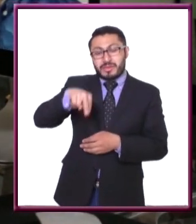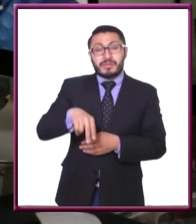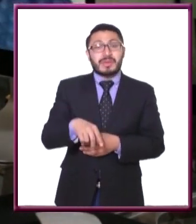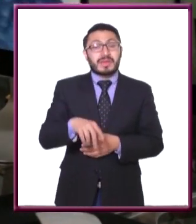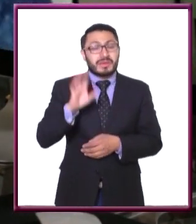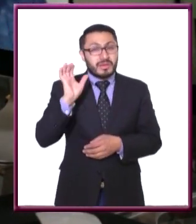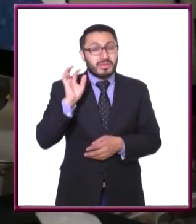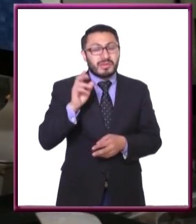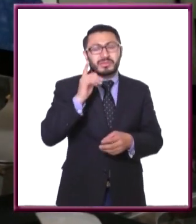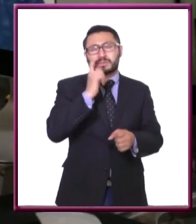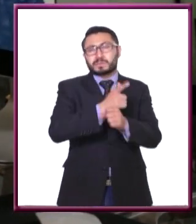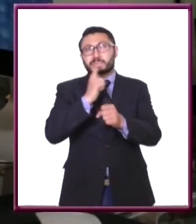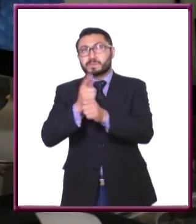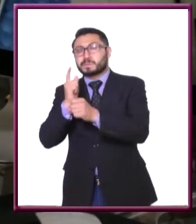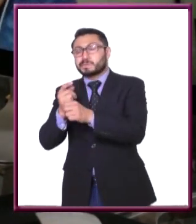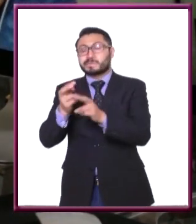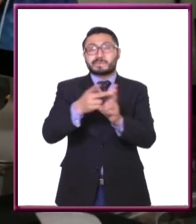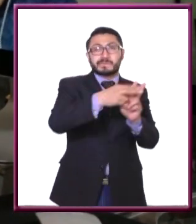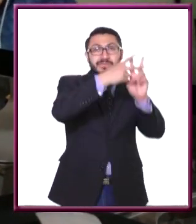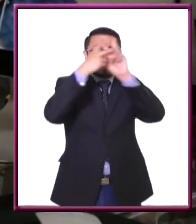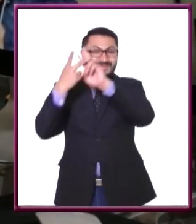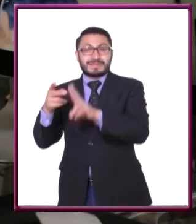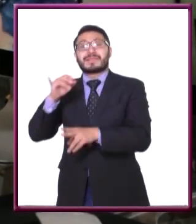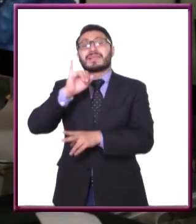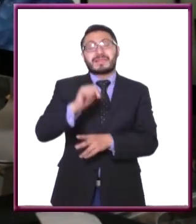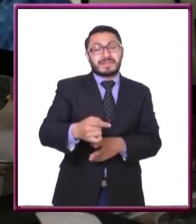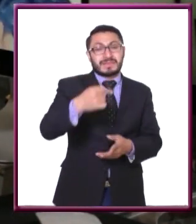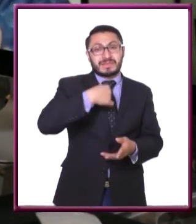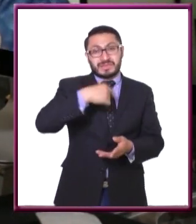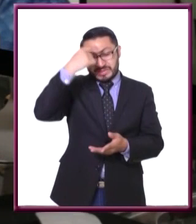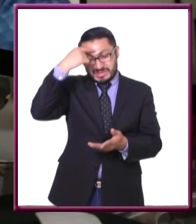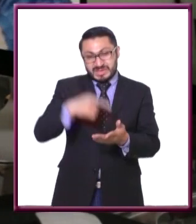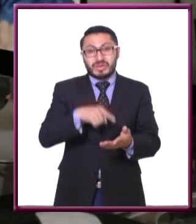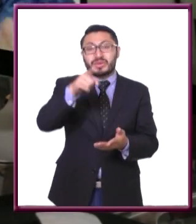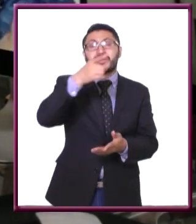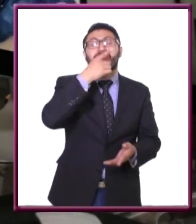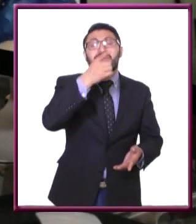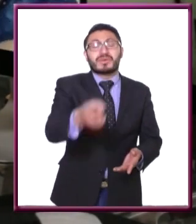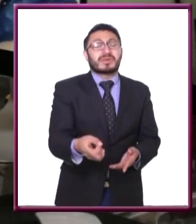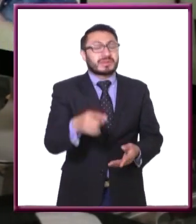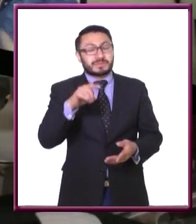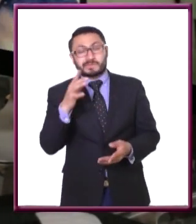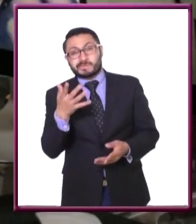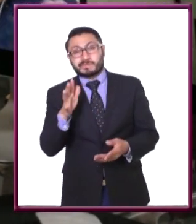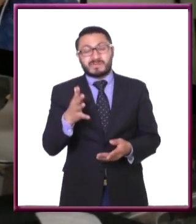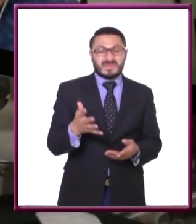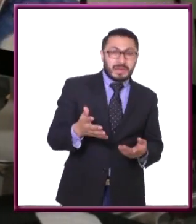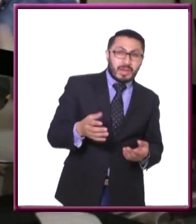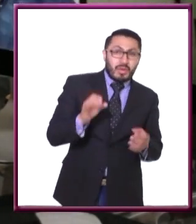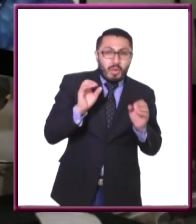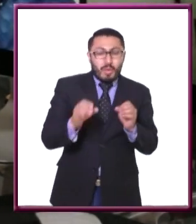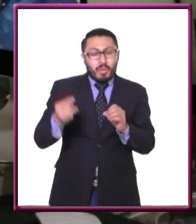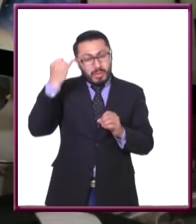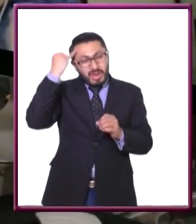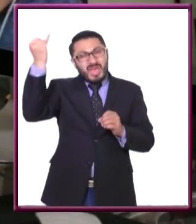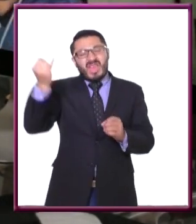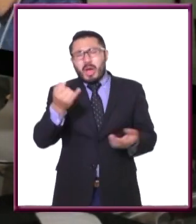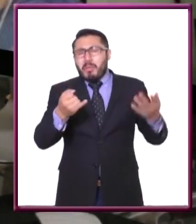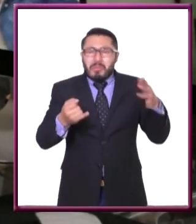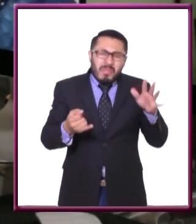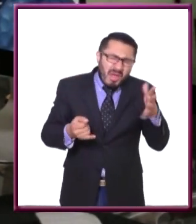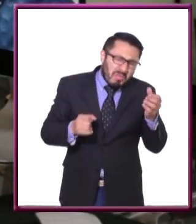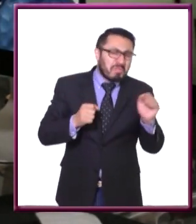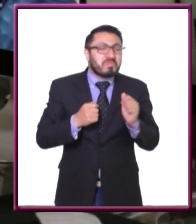astronómicas? Bueno, si por método Fermi supongo que hablas de aproximar o tener una